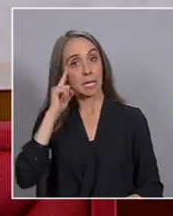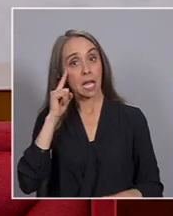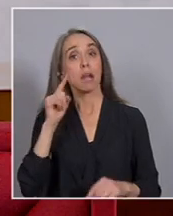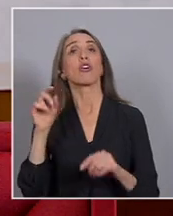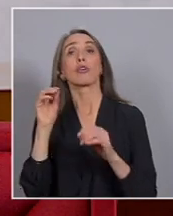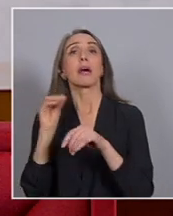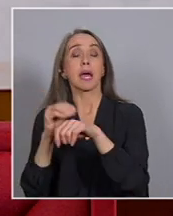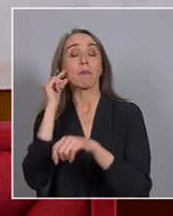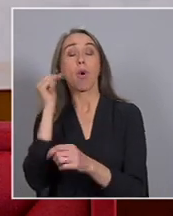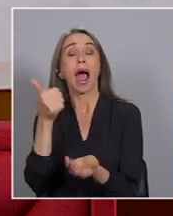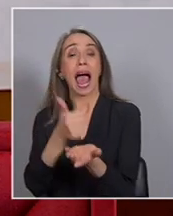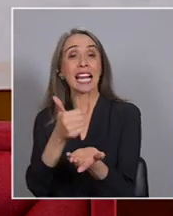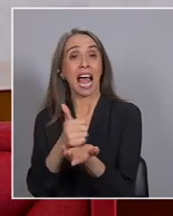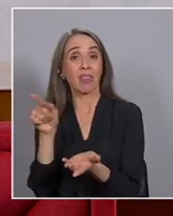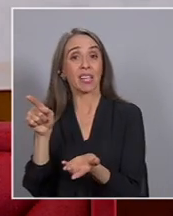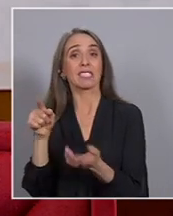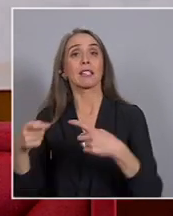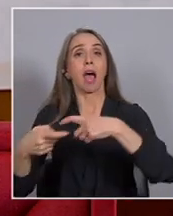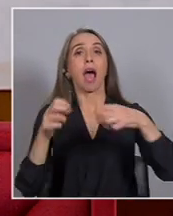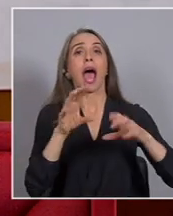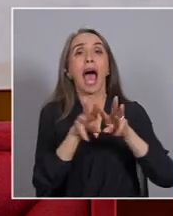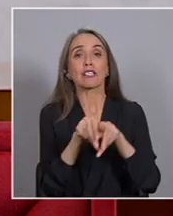los alcaldes y alcaldesas.